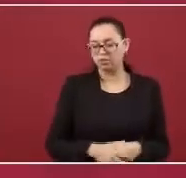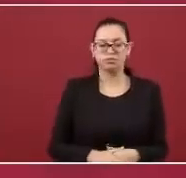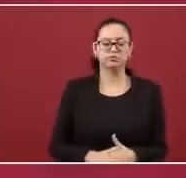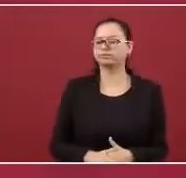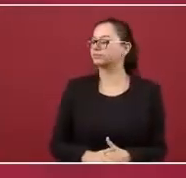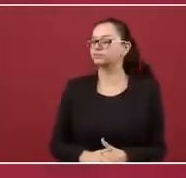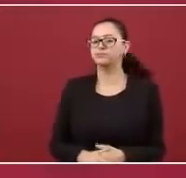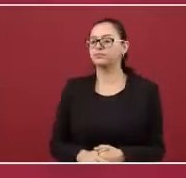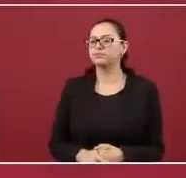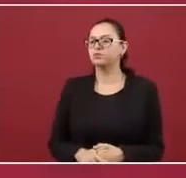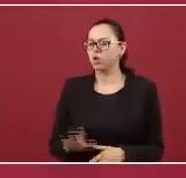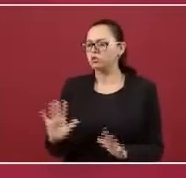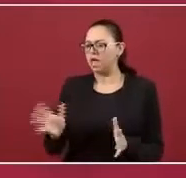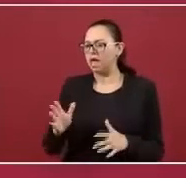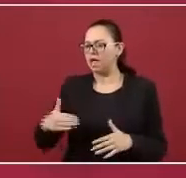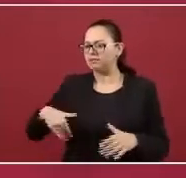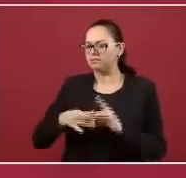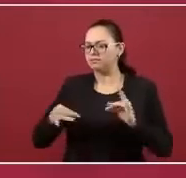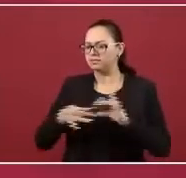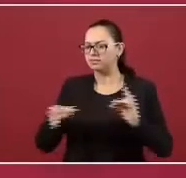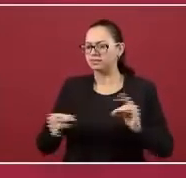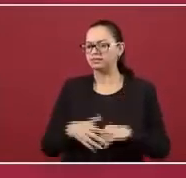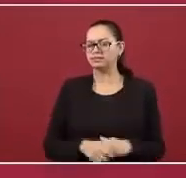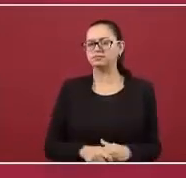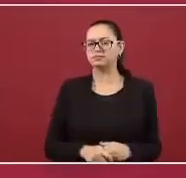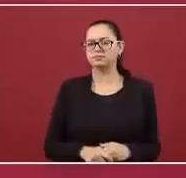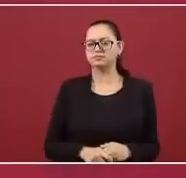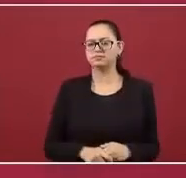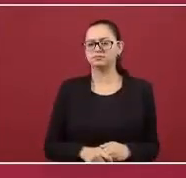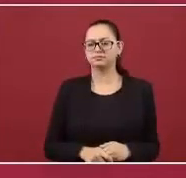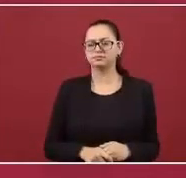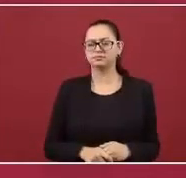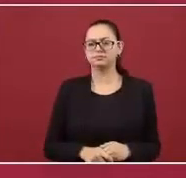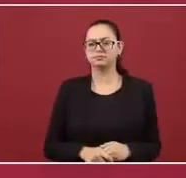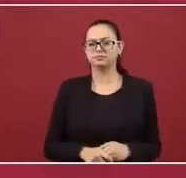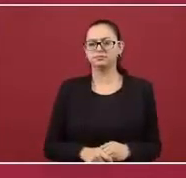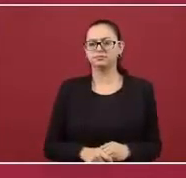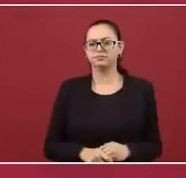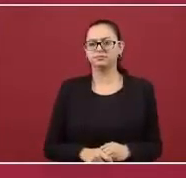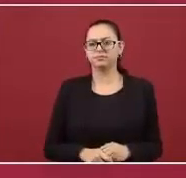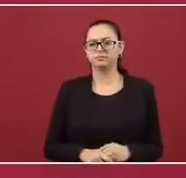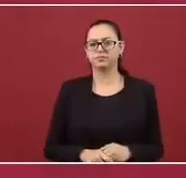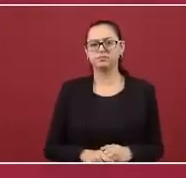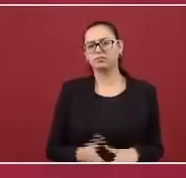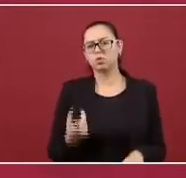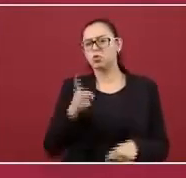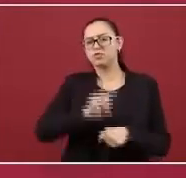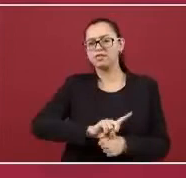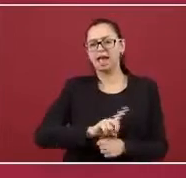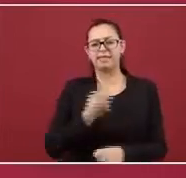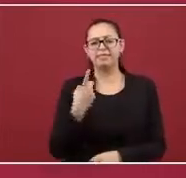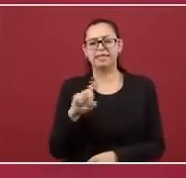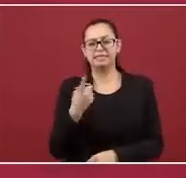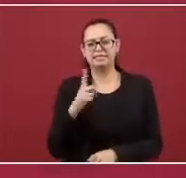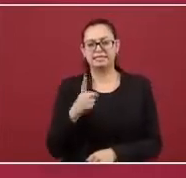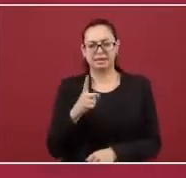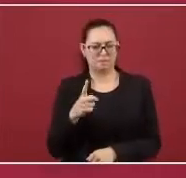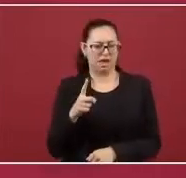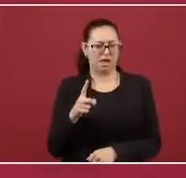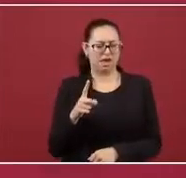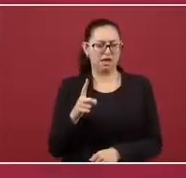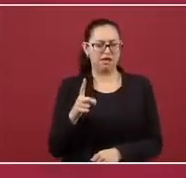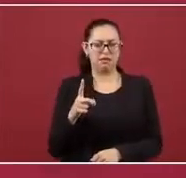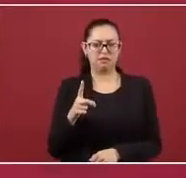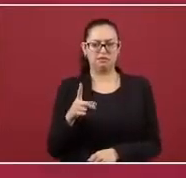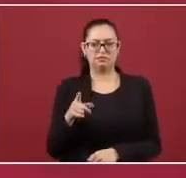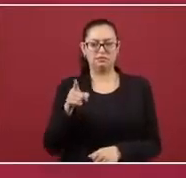les platiqué, que un día de diciembre vino el